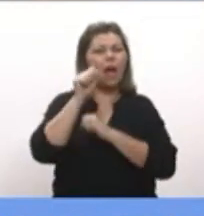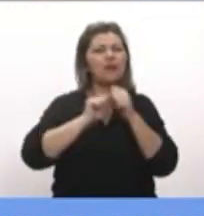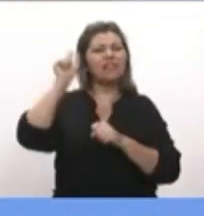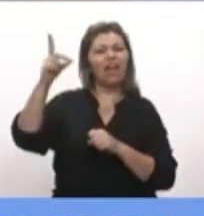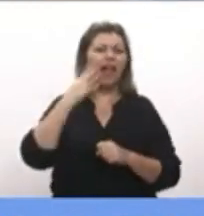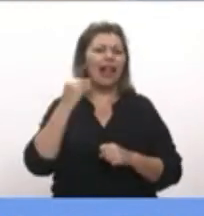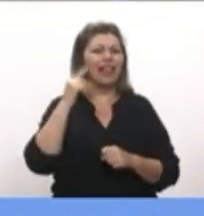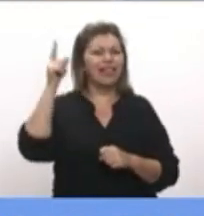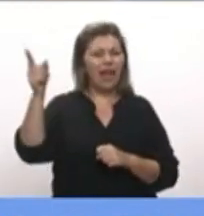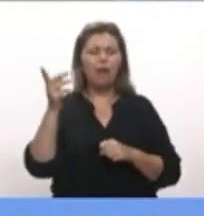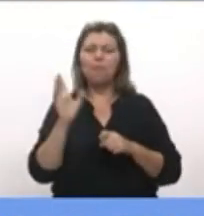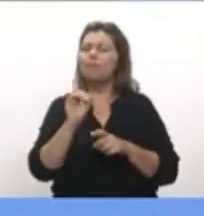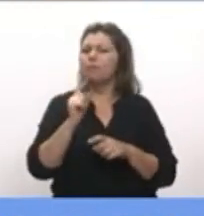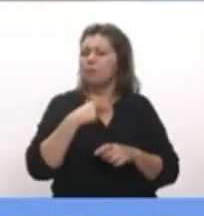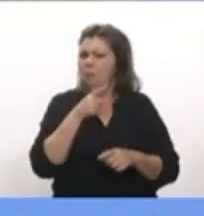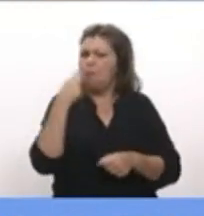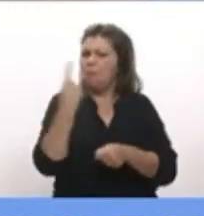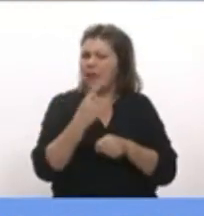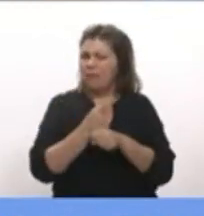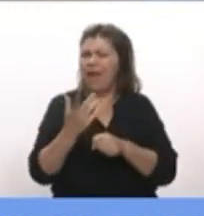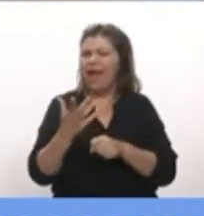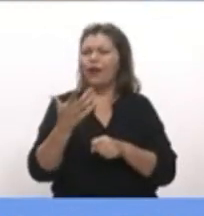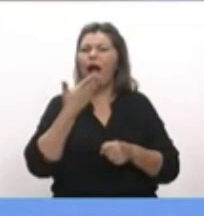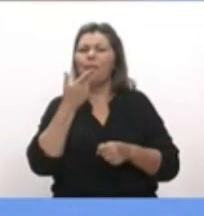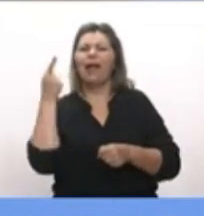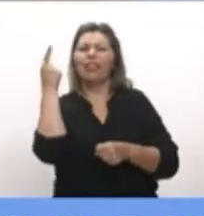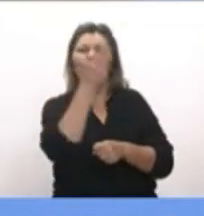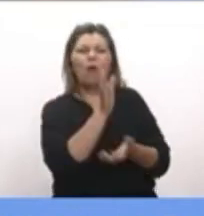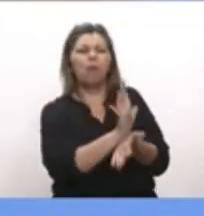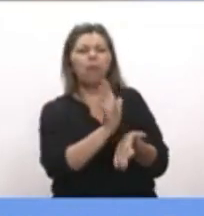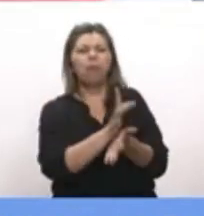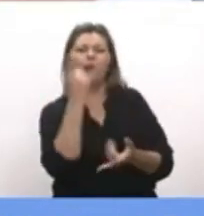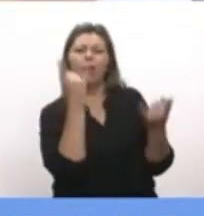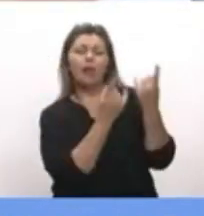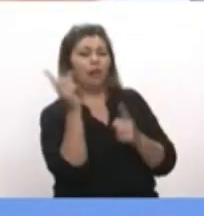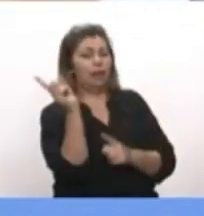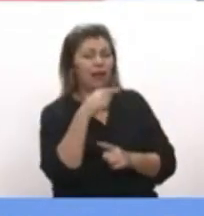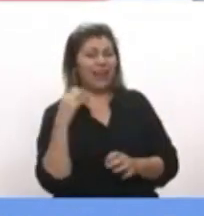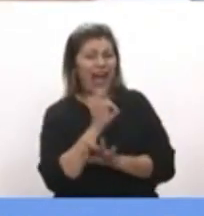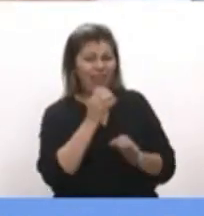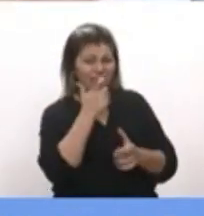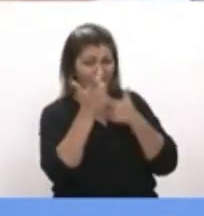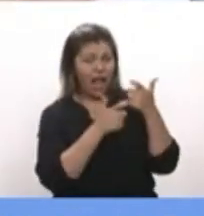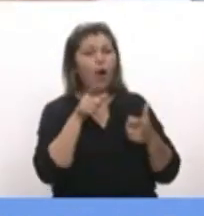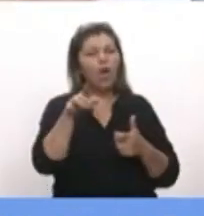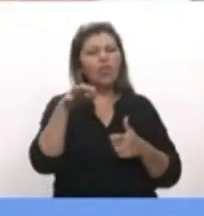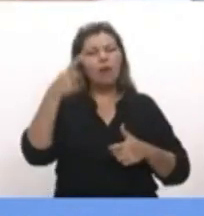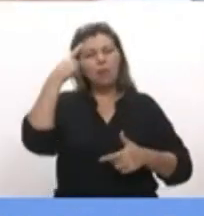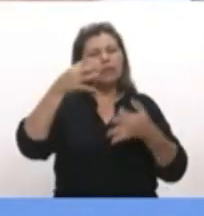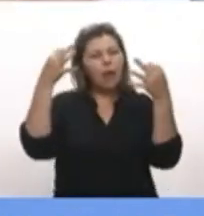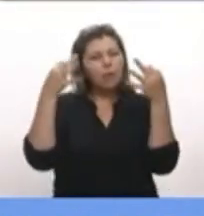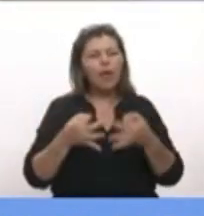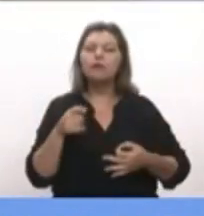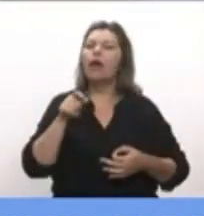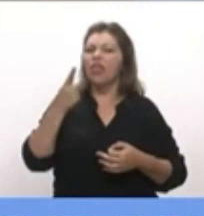hacia otro senador con cosas que no son ciertas, porque acá nadie se está riendo, debería hacer un poco de examen de conciencia y darse cuenta que